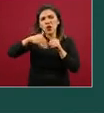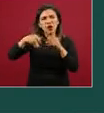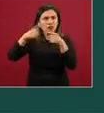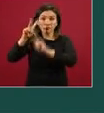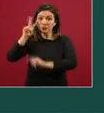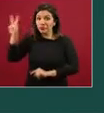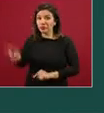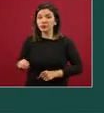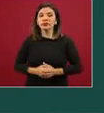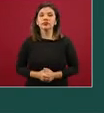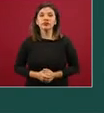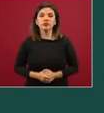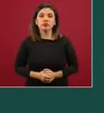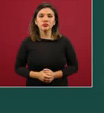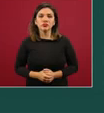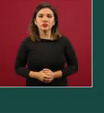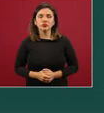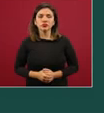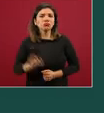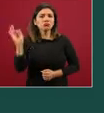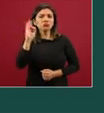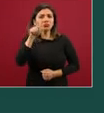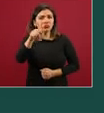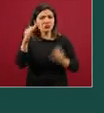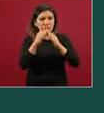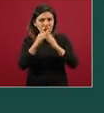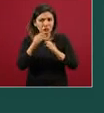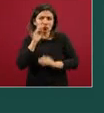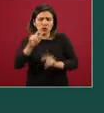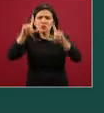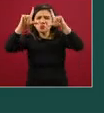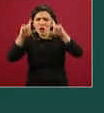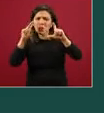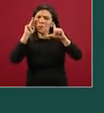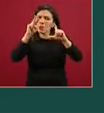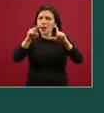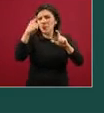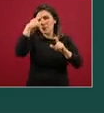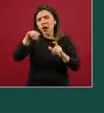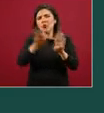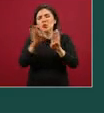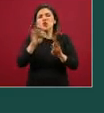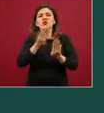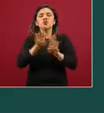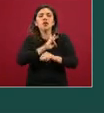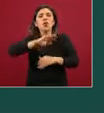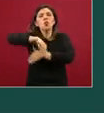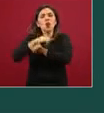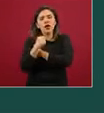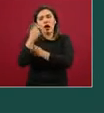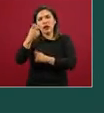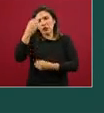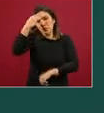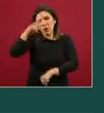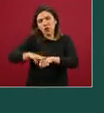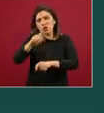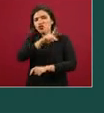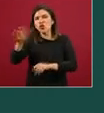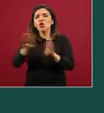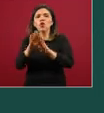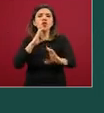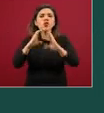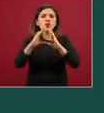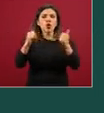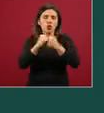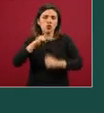electrónico. Si está usted en su casa, tómele una foto a la pantalla para que pueda guardar toda la forma